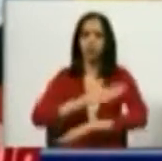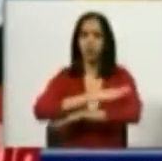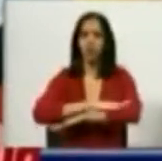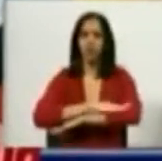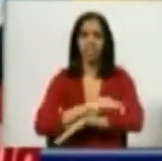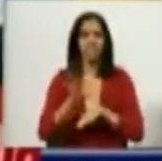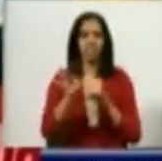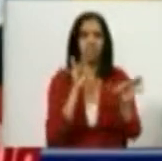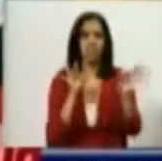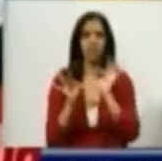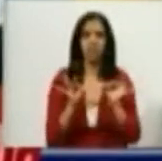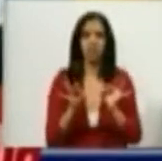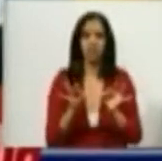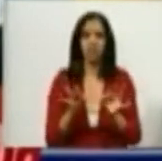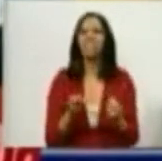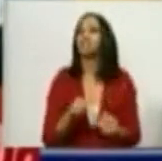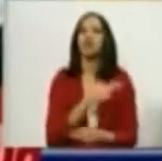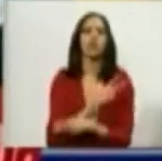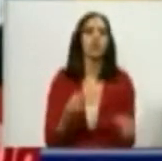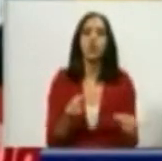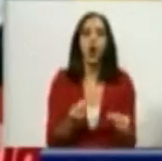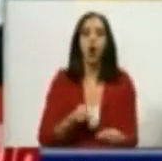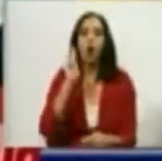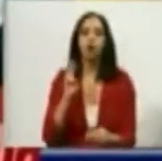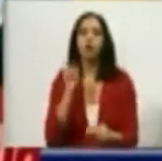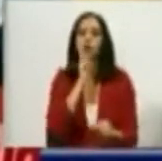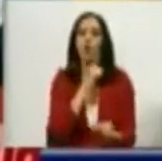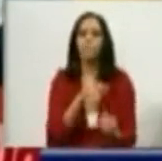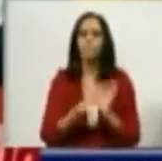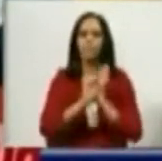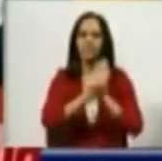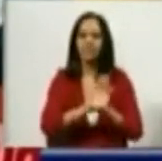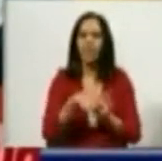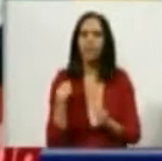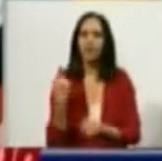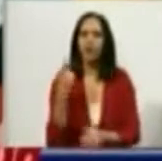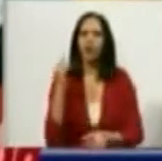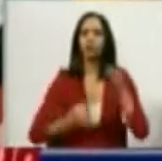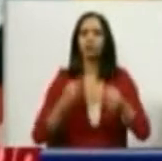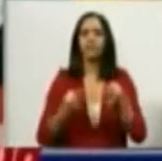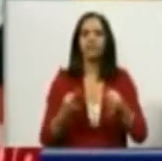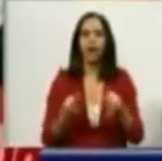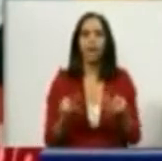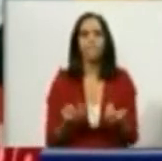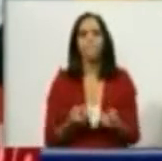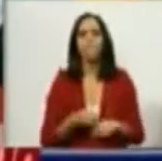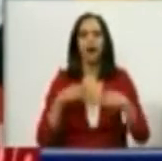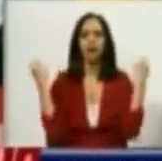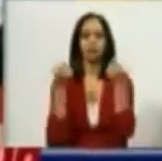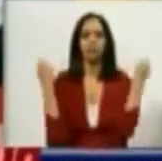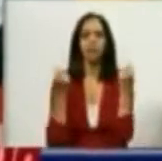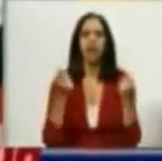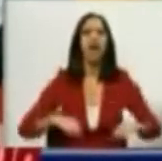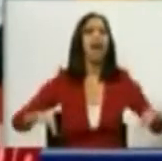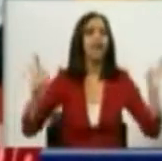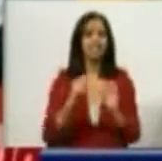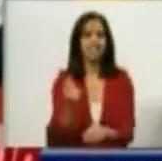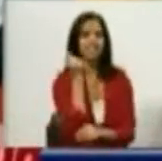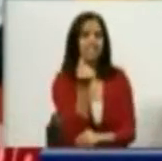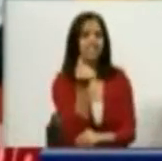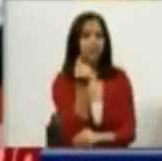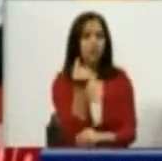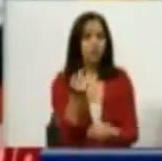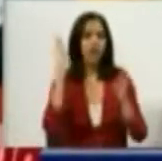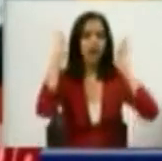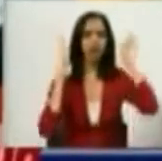serán electos irritamente que no utilice los símbolos de primero justicia para fomentar absolutamente ninguna